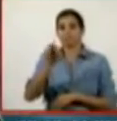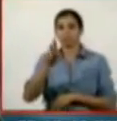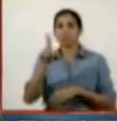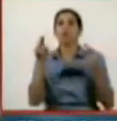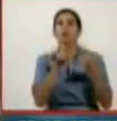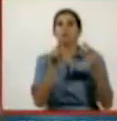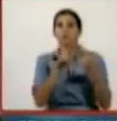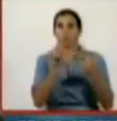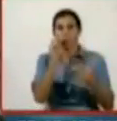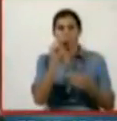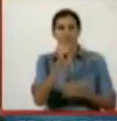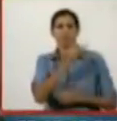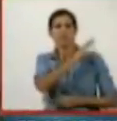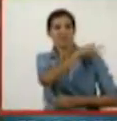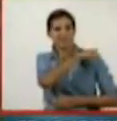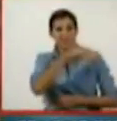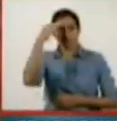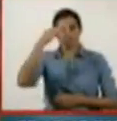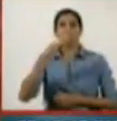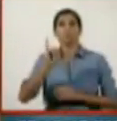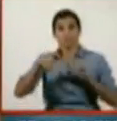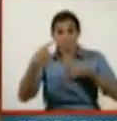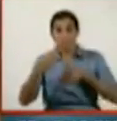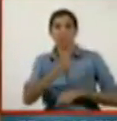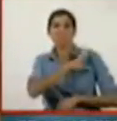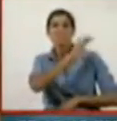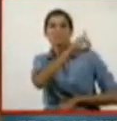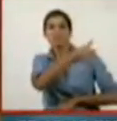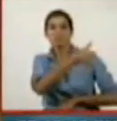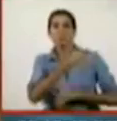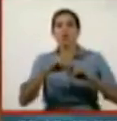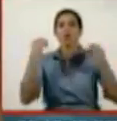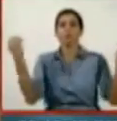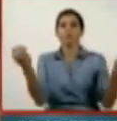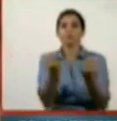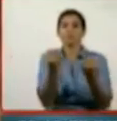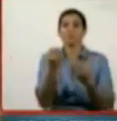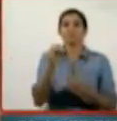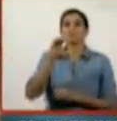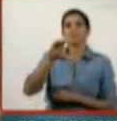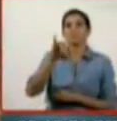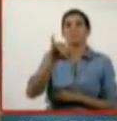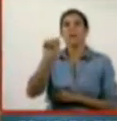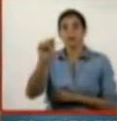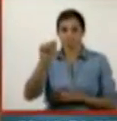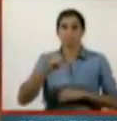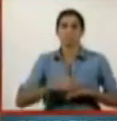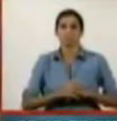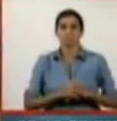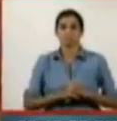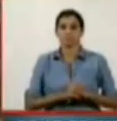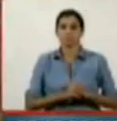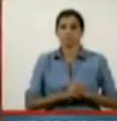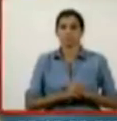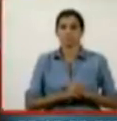petrus quien a la postre sería director de la Agencia Central de Inteligencia de los Estados Unidos